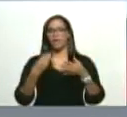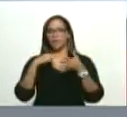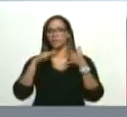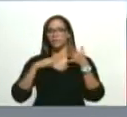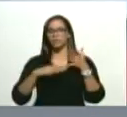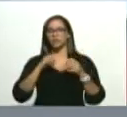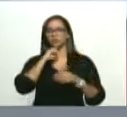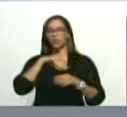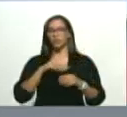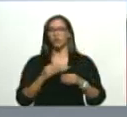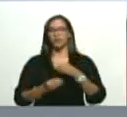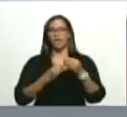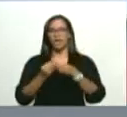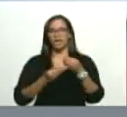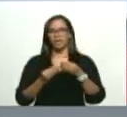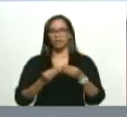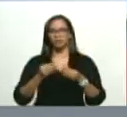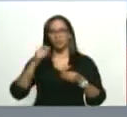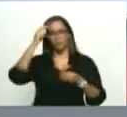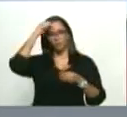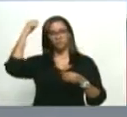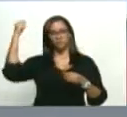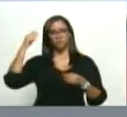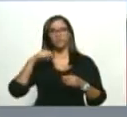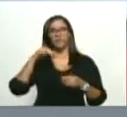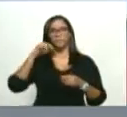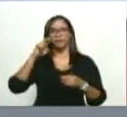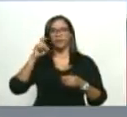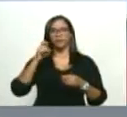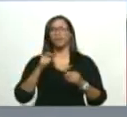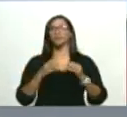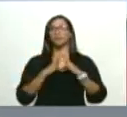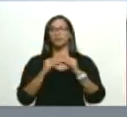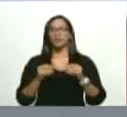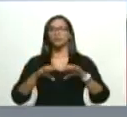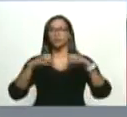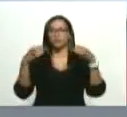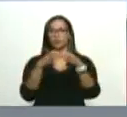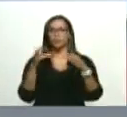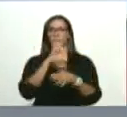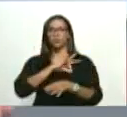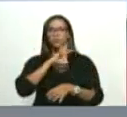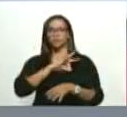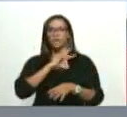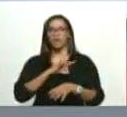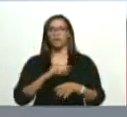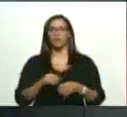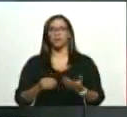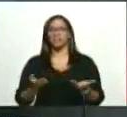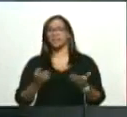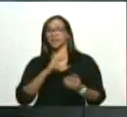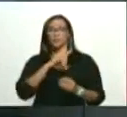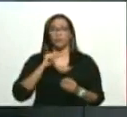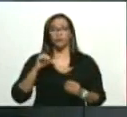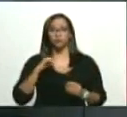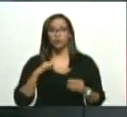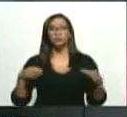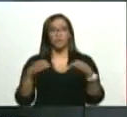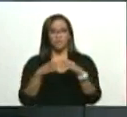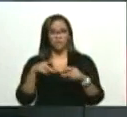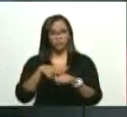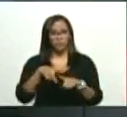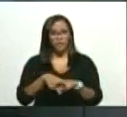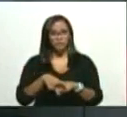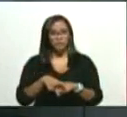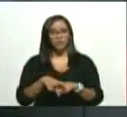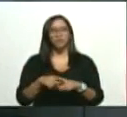histórico desarrollado por Karl Marx y que obedece precisamente a aquellos sectores sociales que, sin ser de la clase dominante,